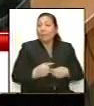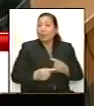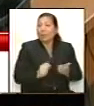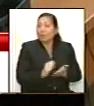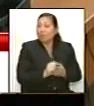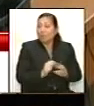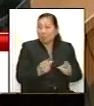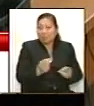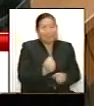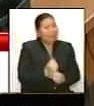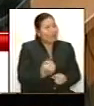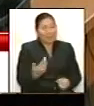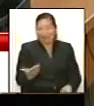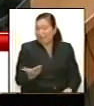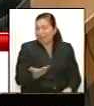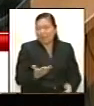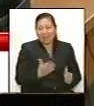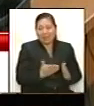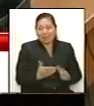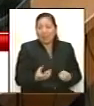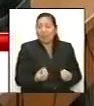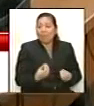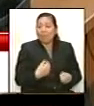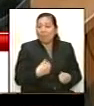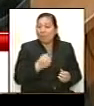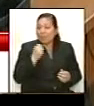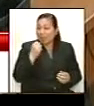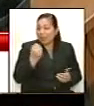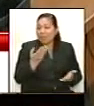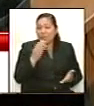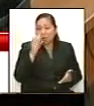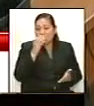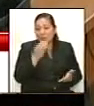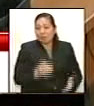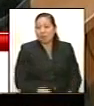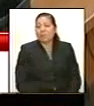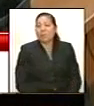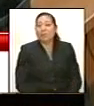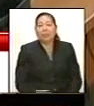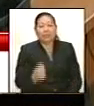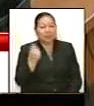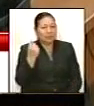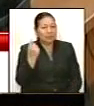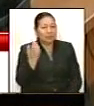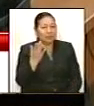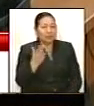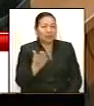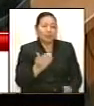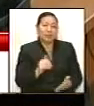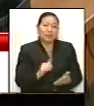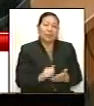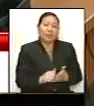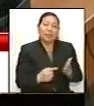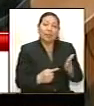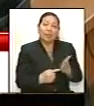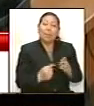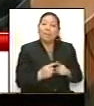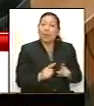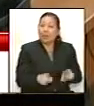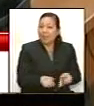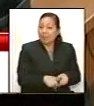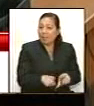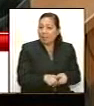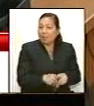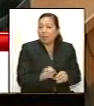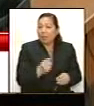mesas de trabajo, no solo organizaciones como Hiperderecho, que busca justamente entender derechos digitales y tecnología, pero también,